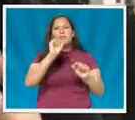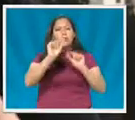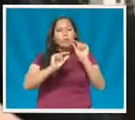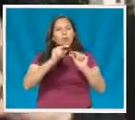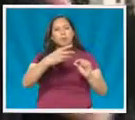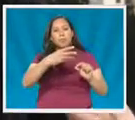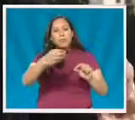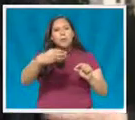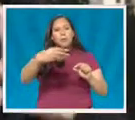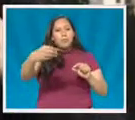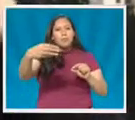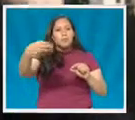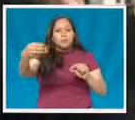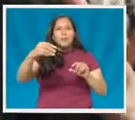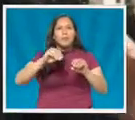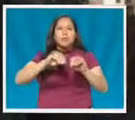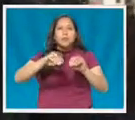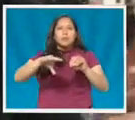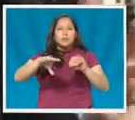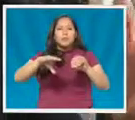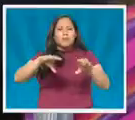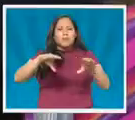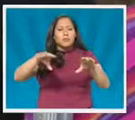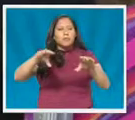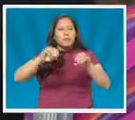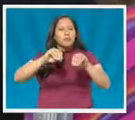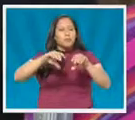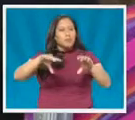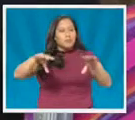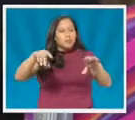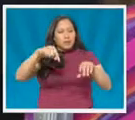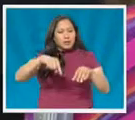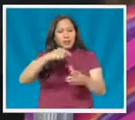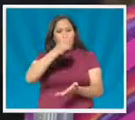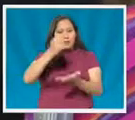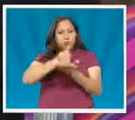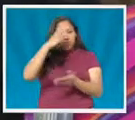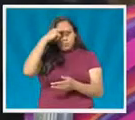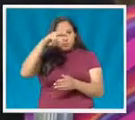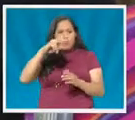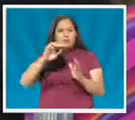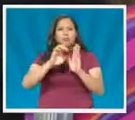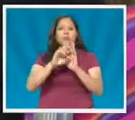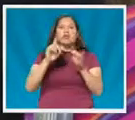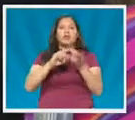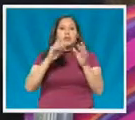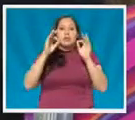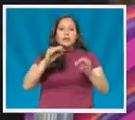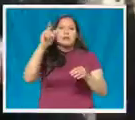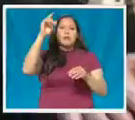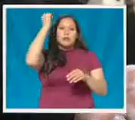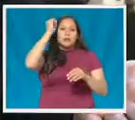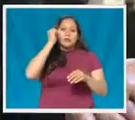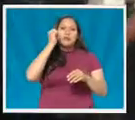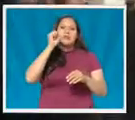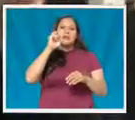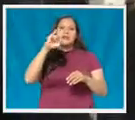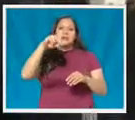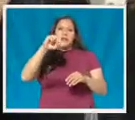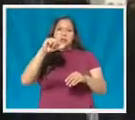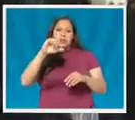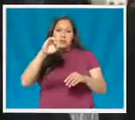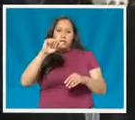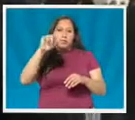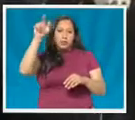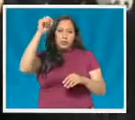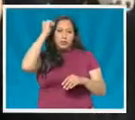un poco en la sociedad normalita, en la Ciudad de México, para que me entiendas, pero realmente estaba en Sinaloa. ¿Ah, sí? Sí, claro, porque